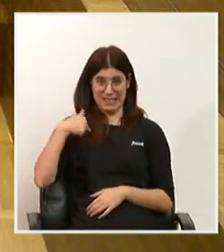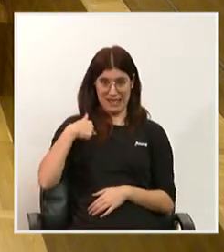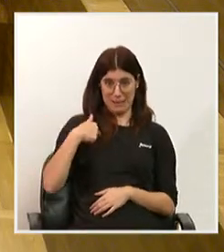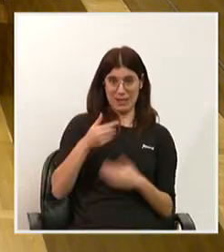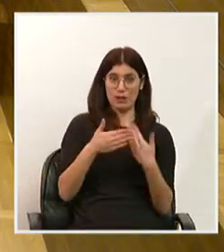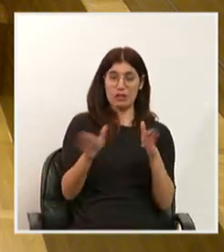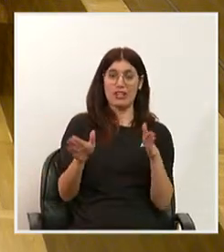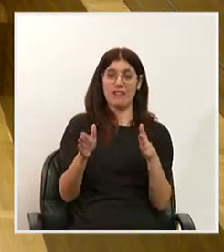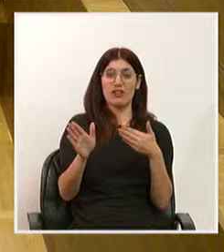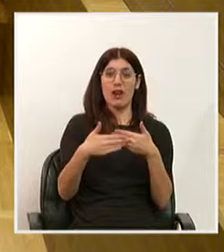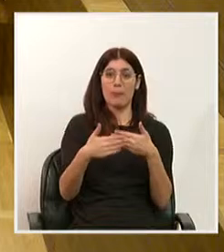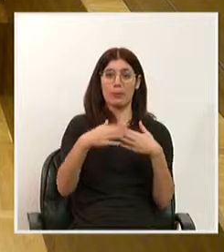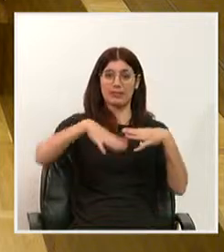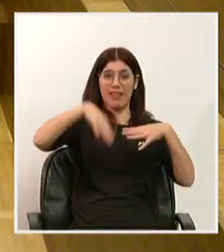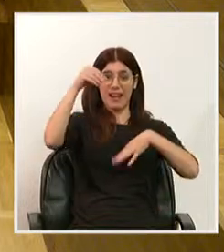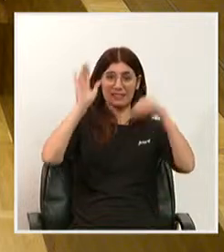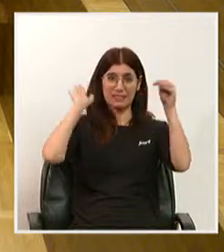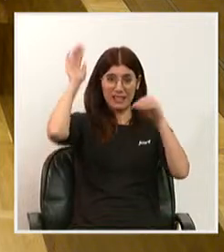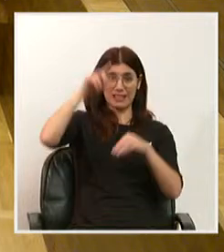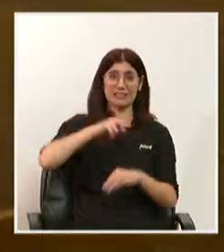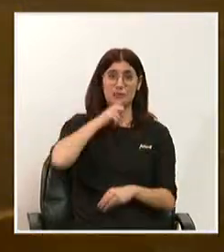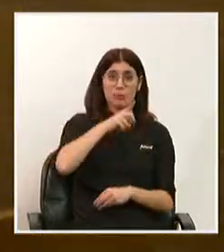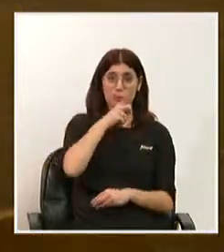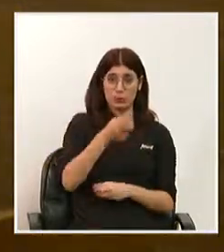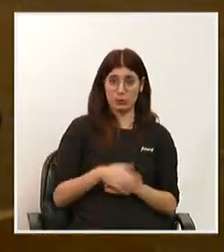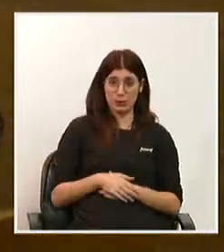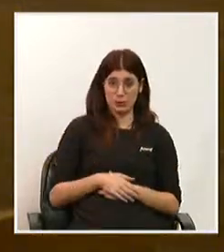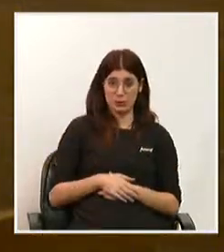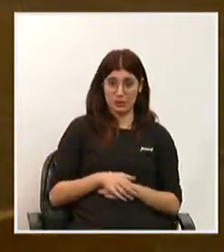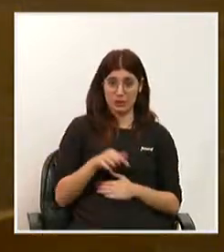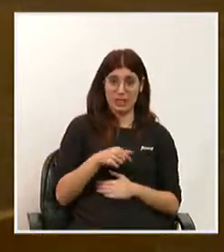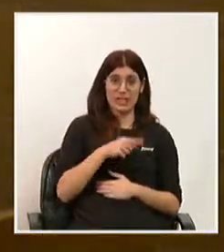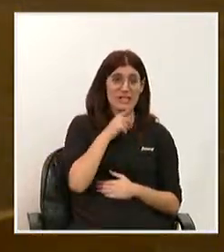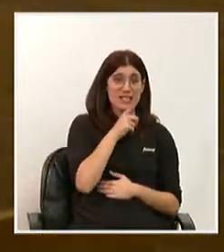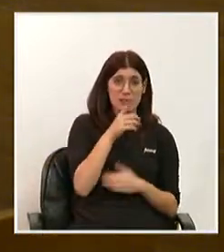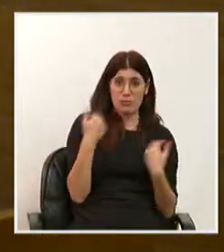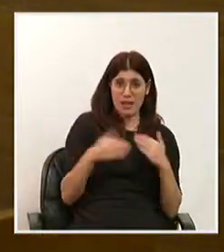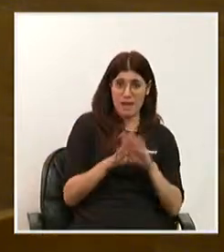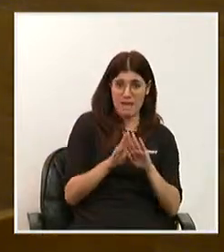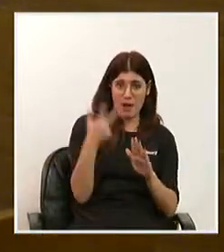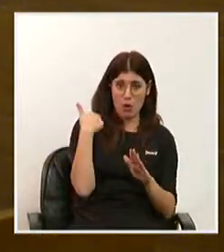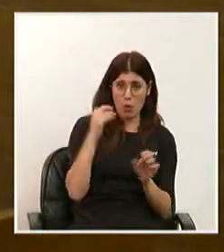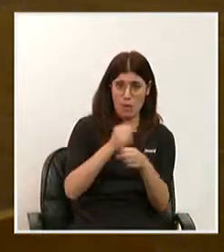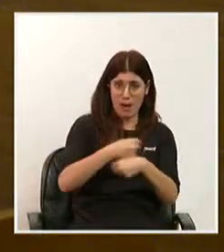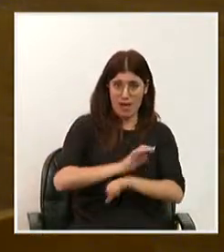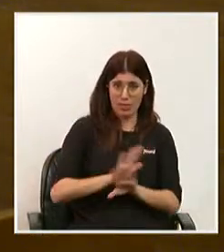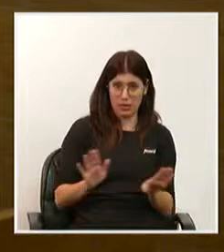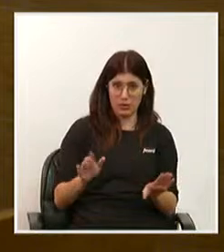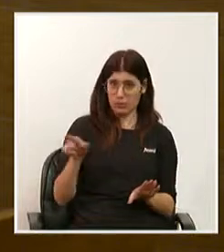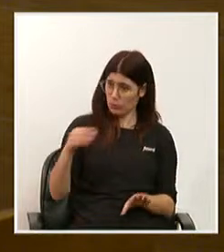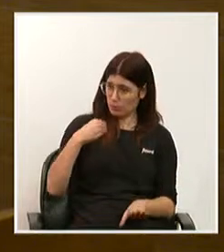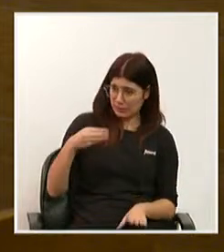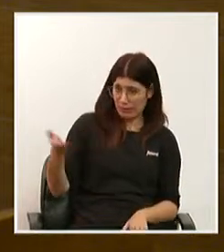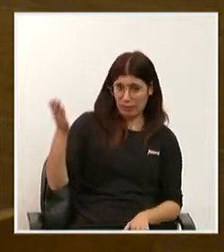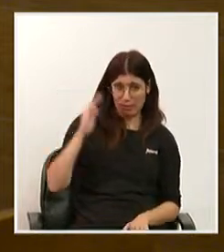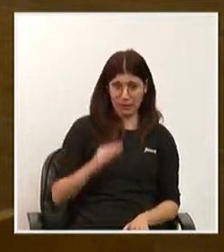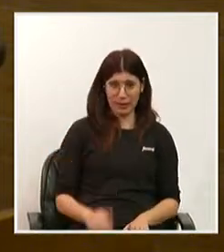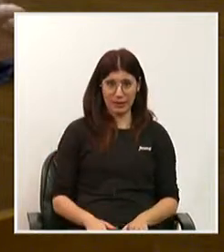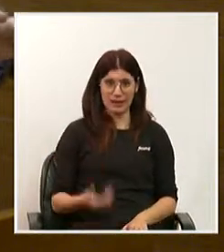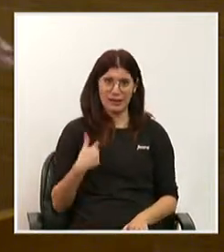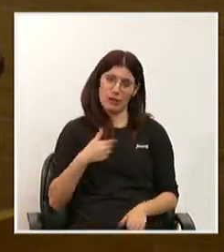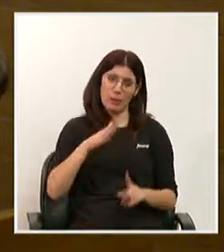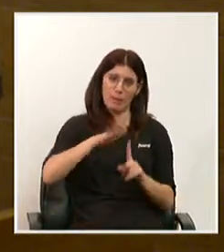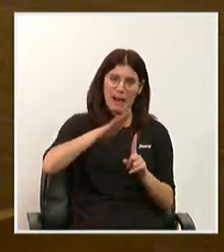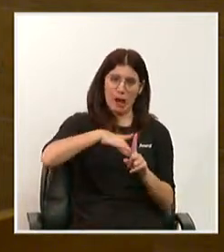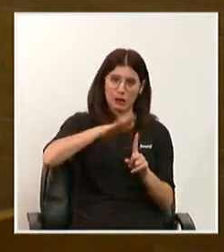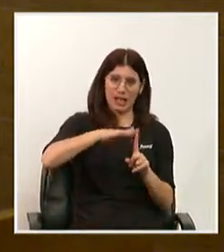puerta cuando yo llego aquí chimo ya se estaba jubilando y ha sido su presidente y le han estado haciendo la pelota